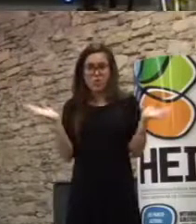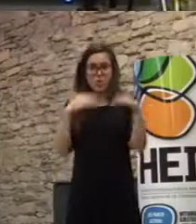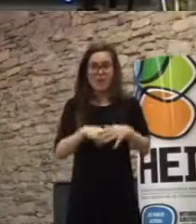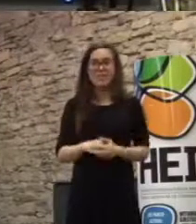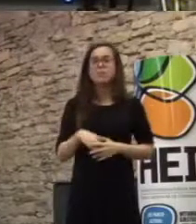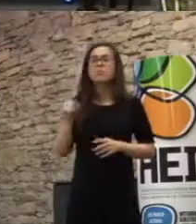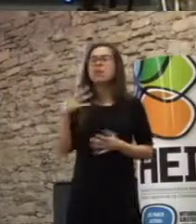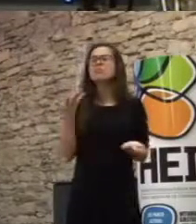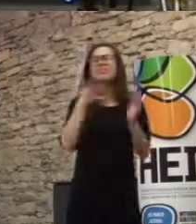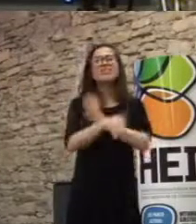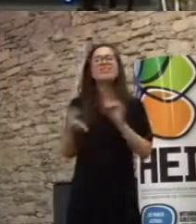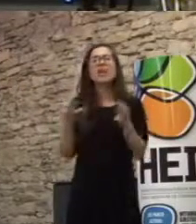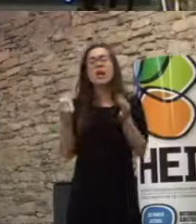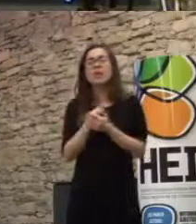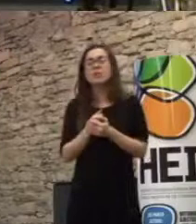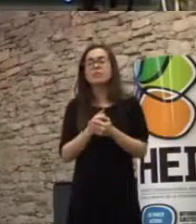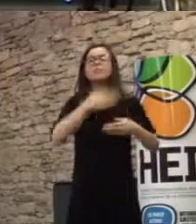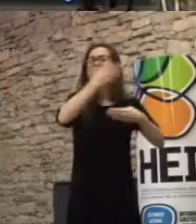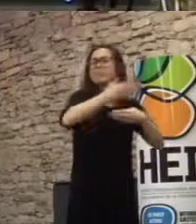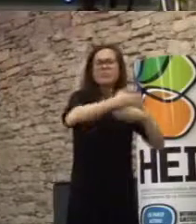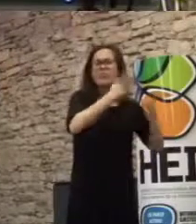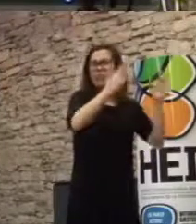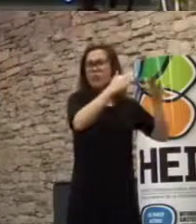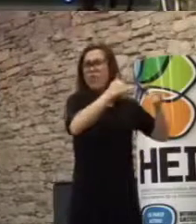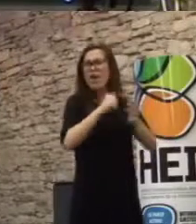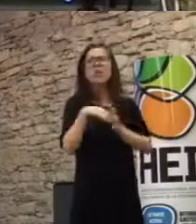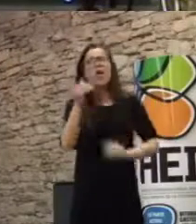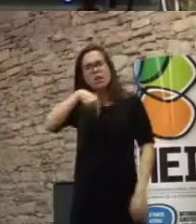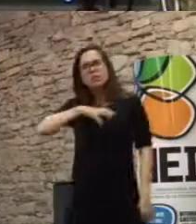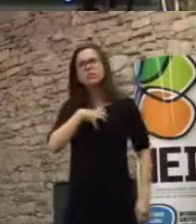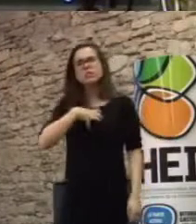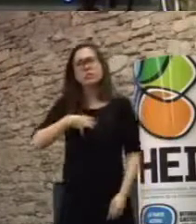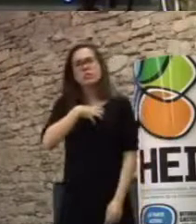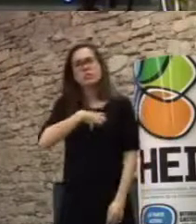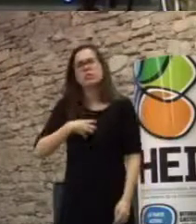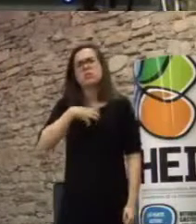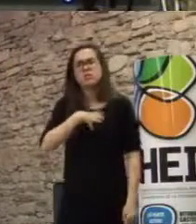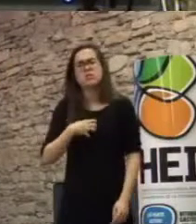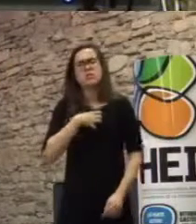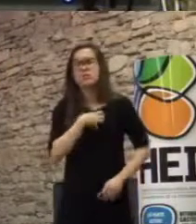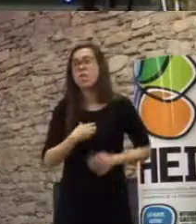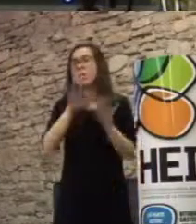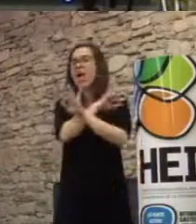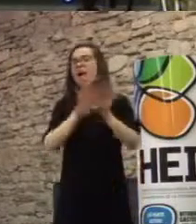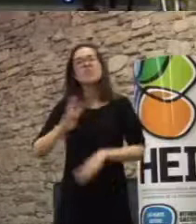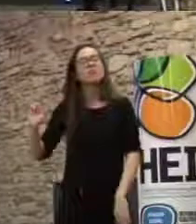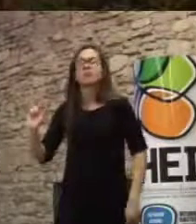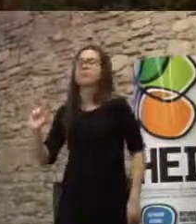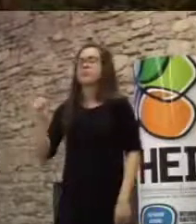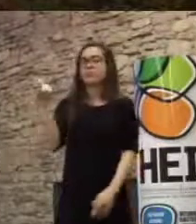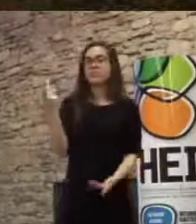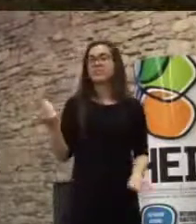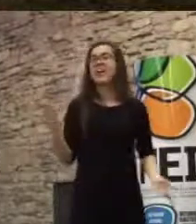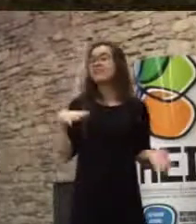bleu eso qué significa mira nuevo se nos va a costar un triunfo pero al final lo vamos a conseguir y vamos a conseguir una victoria de acuerdo que está de acuerdo